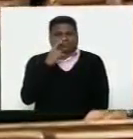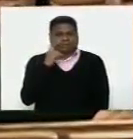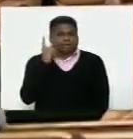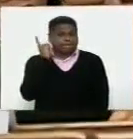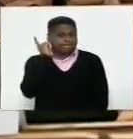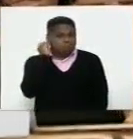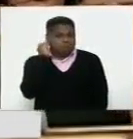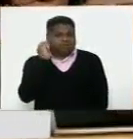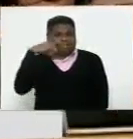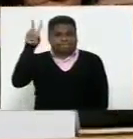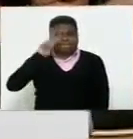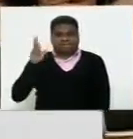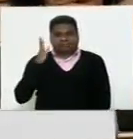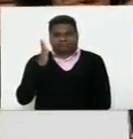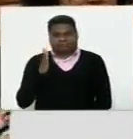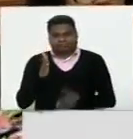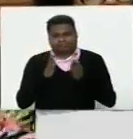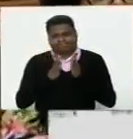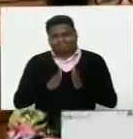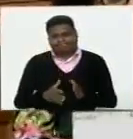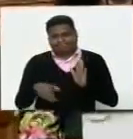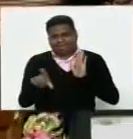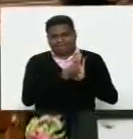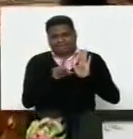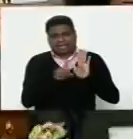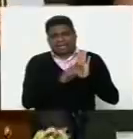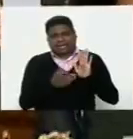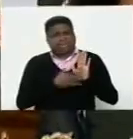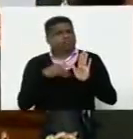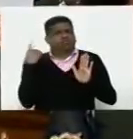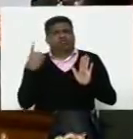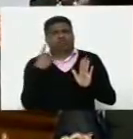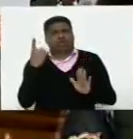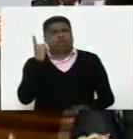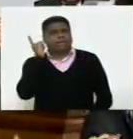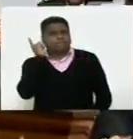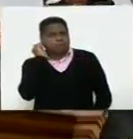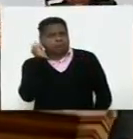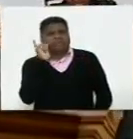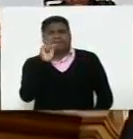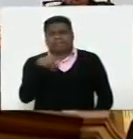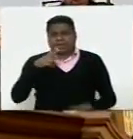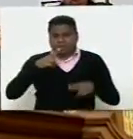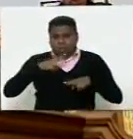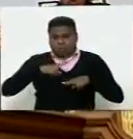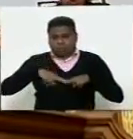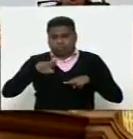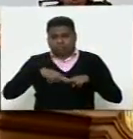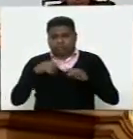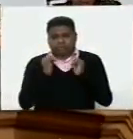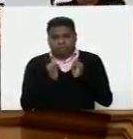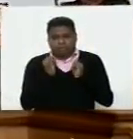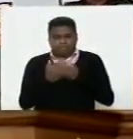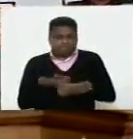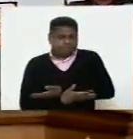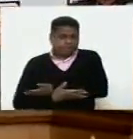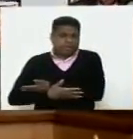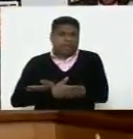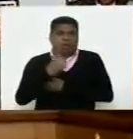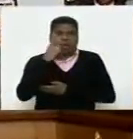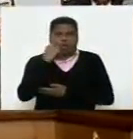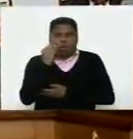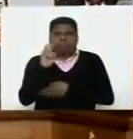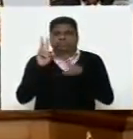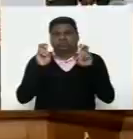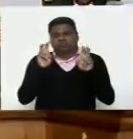venezolana, en este caso, en esta ley, no es solamente con la mujer, porque es con los niños y las niñas, con el hombre y la mujer